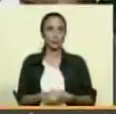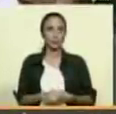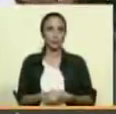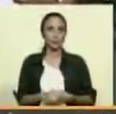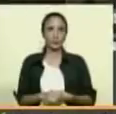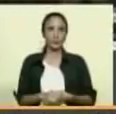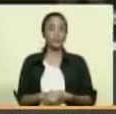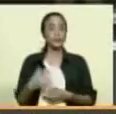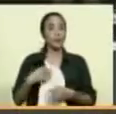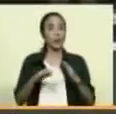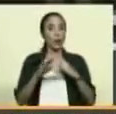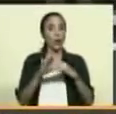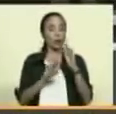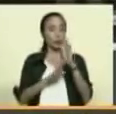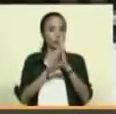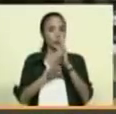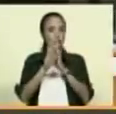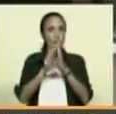Hay que crecer,